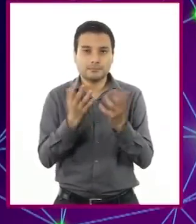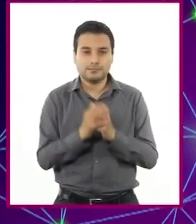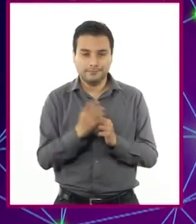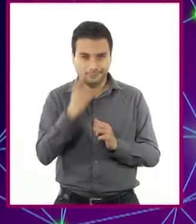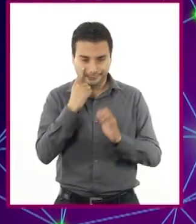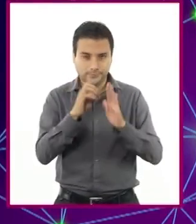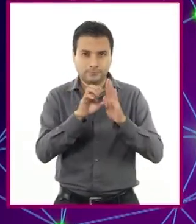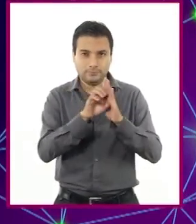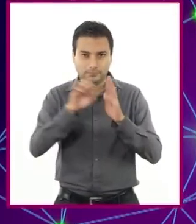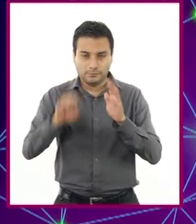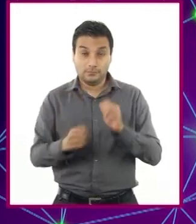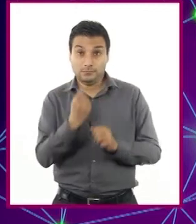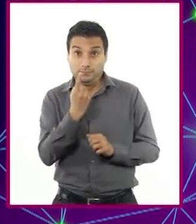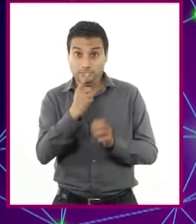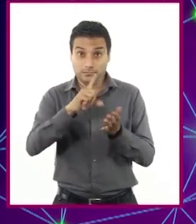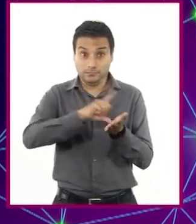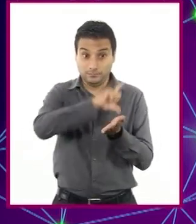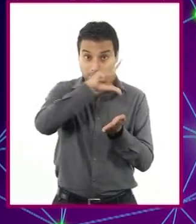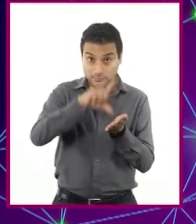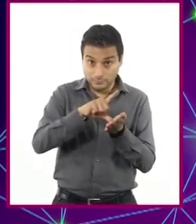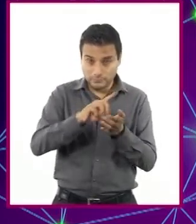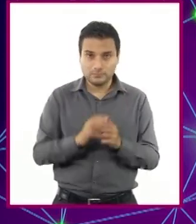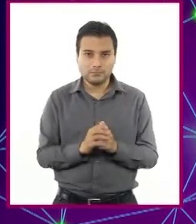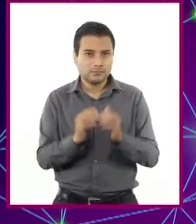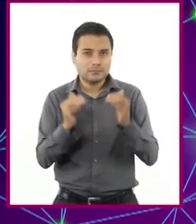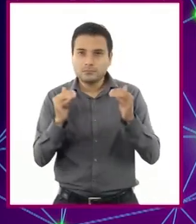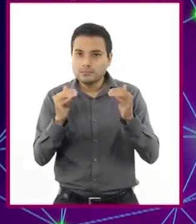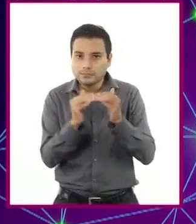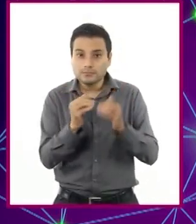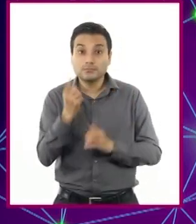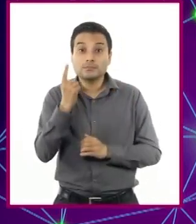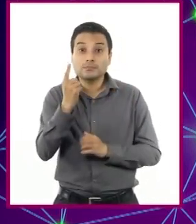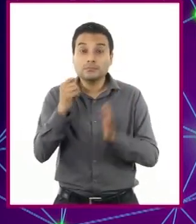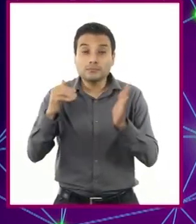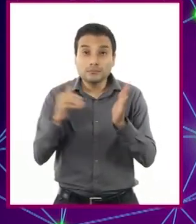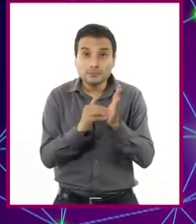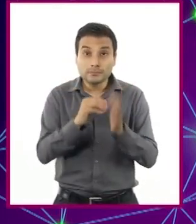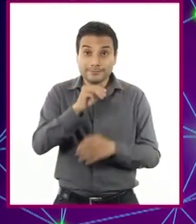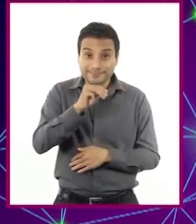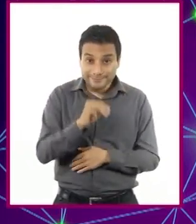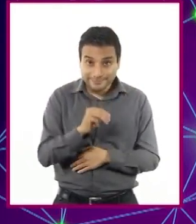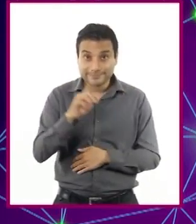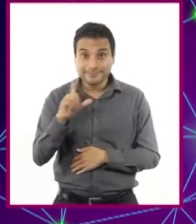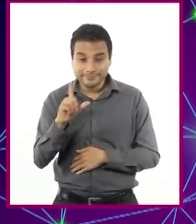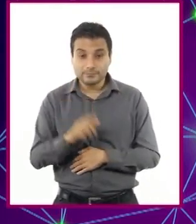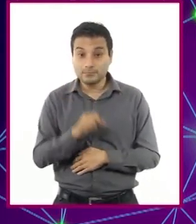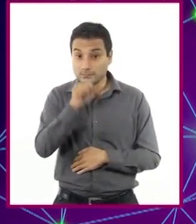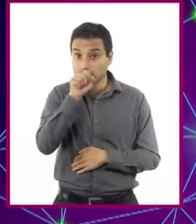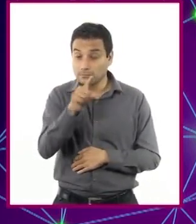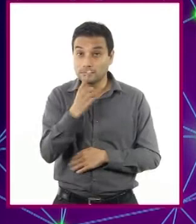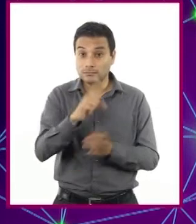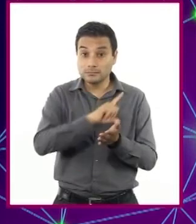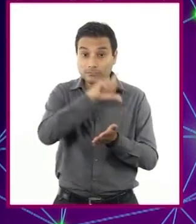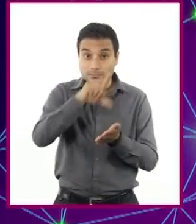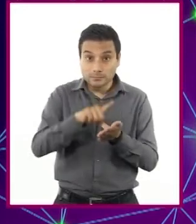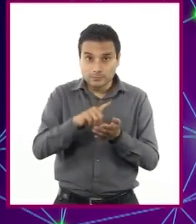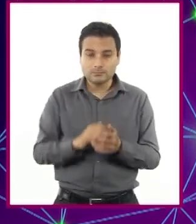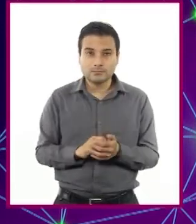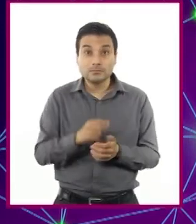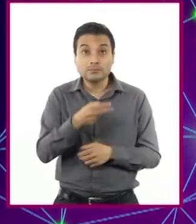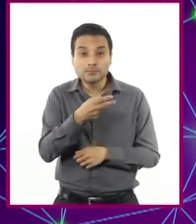Sabemos que 1 litro es equivalente a 1000 mililitros y 1 litro también equivale a 1 decímetro